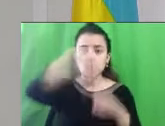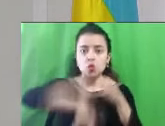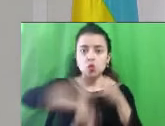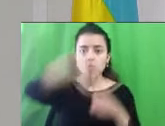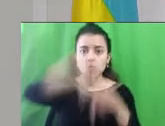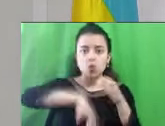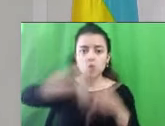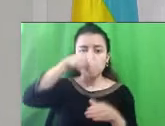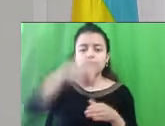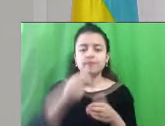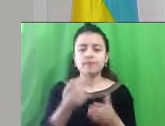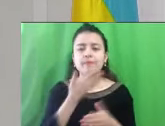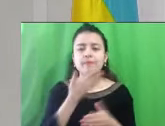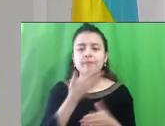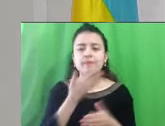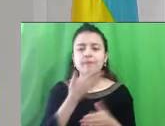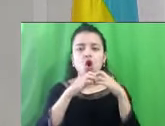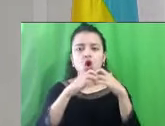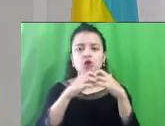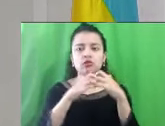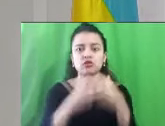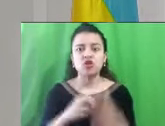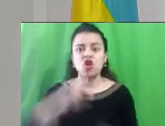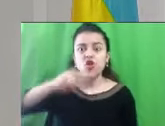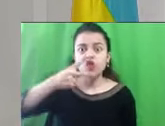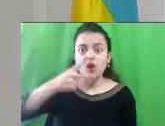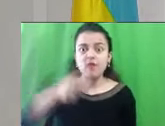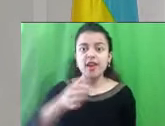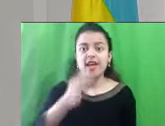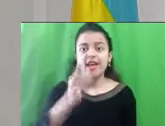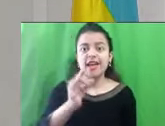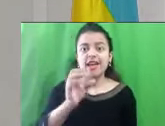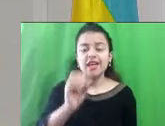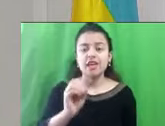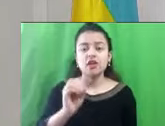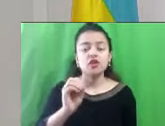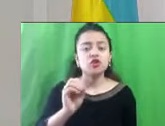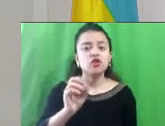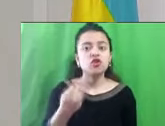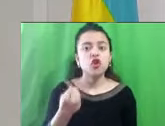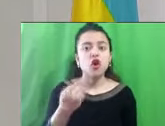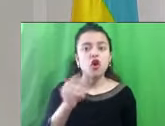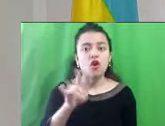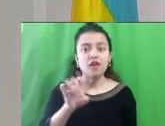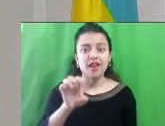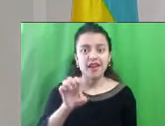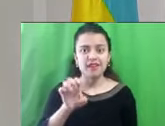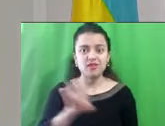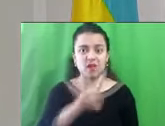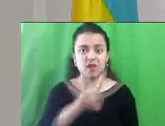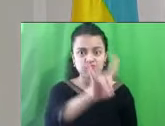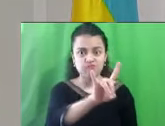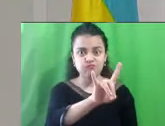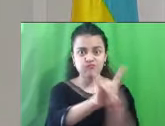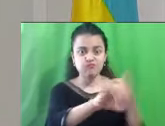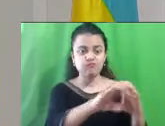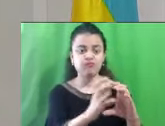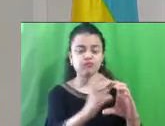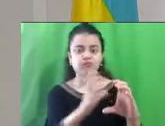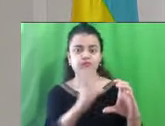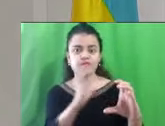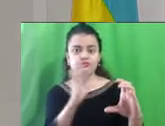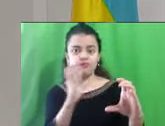carrotanques doble troque y con toda la flota presente en el municipio, lo que permitió también asumir esta eventualidad,